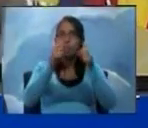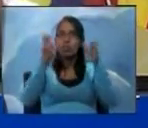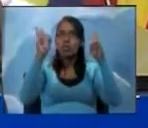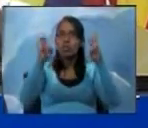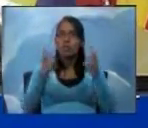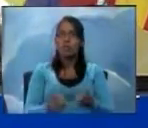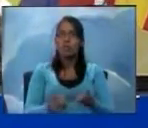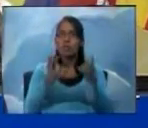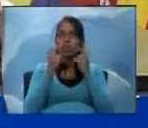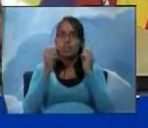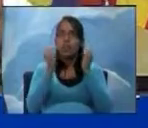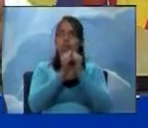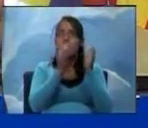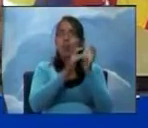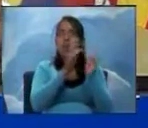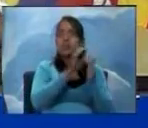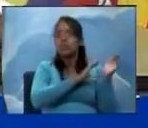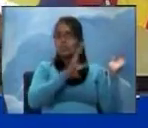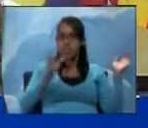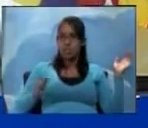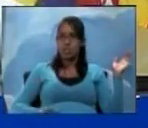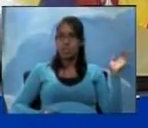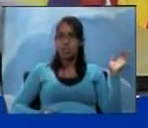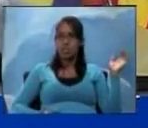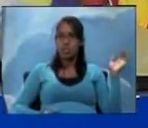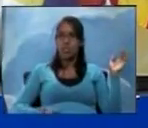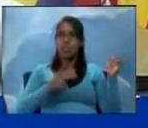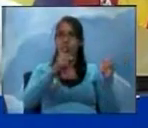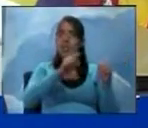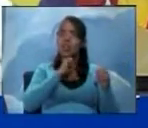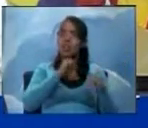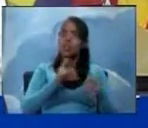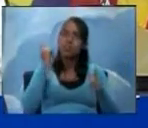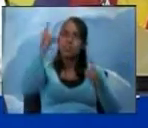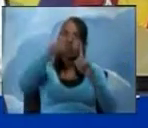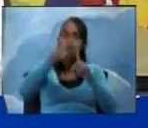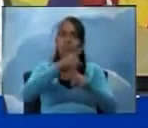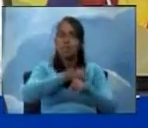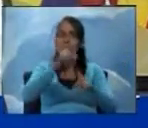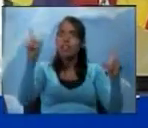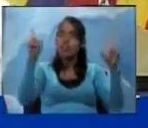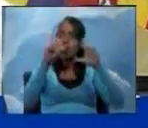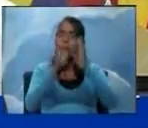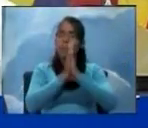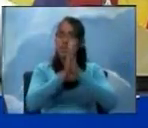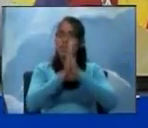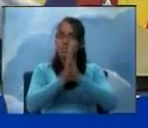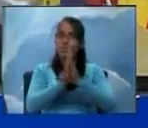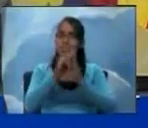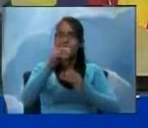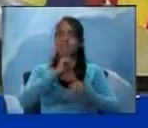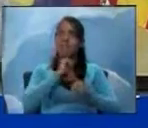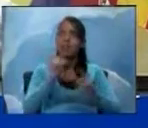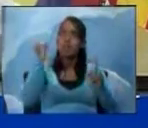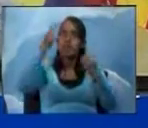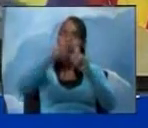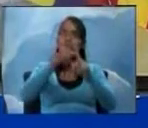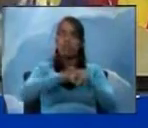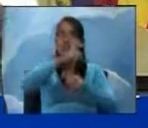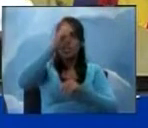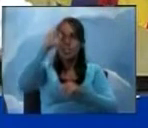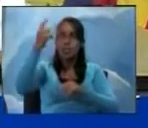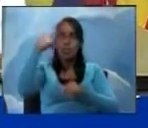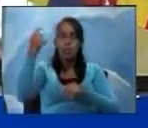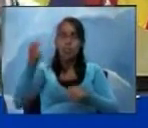vida con Cristo Jesús. Amén. Ese es el propósito de los matutinos. Ese es el propósito de Dios